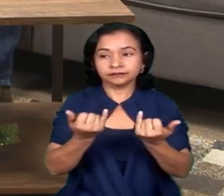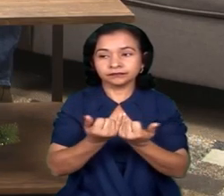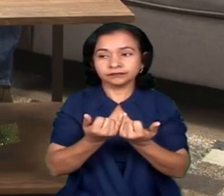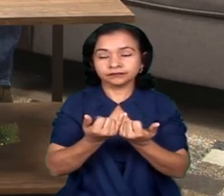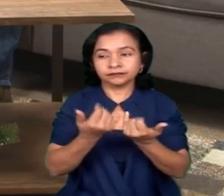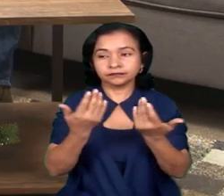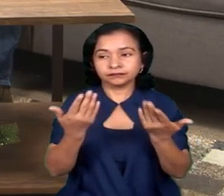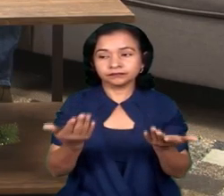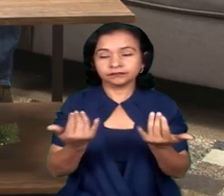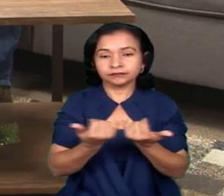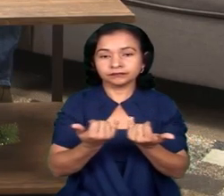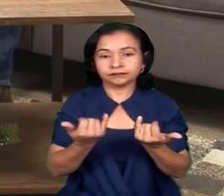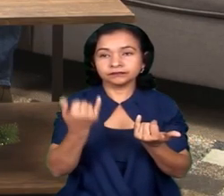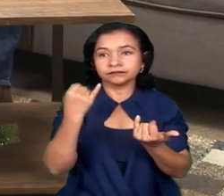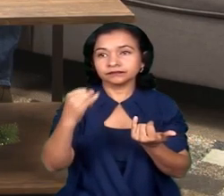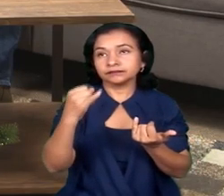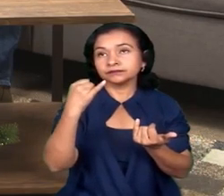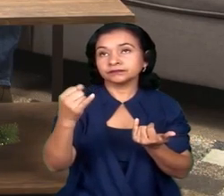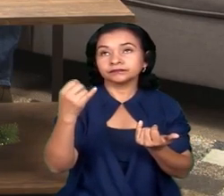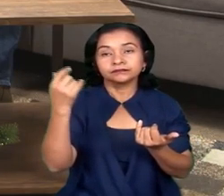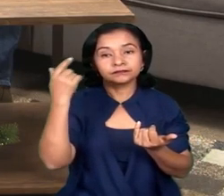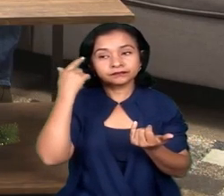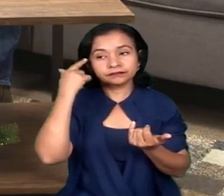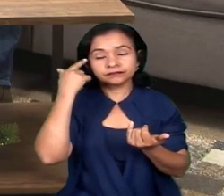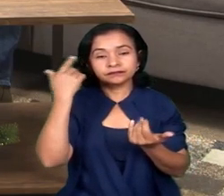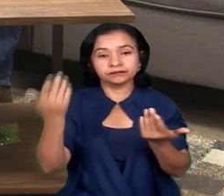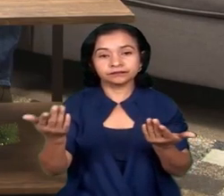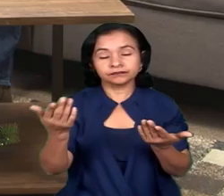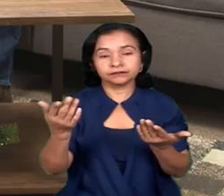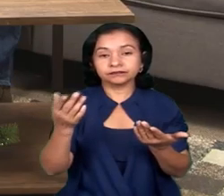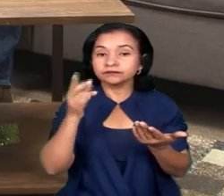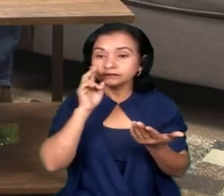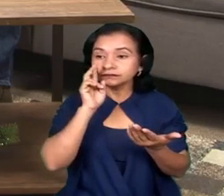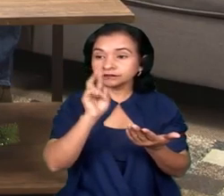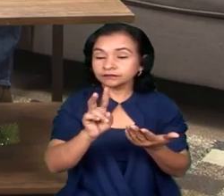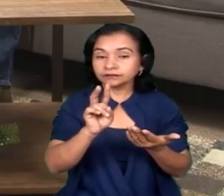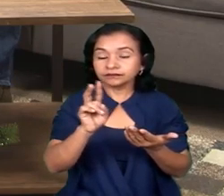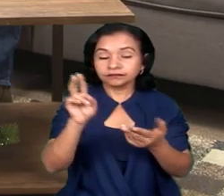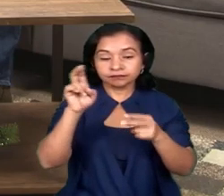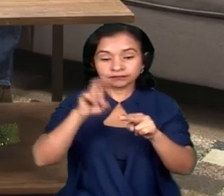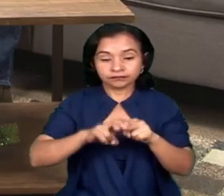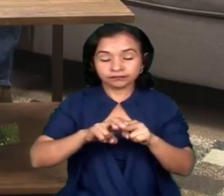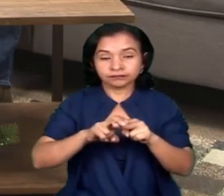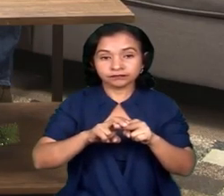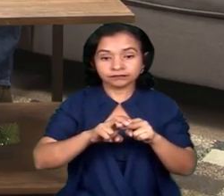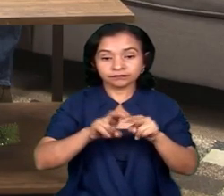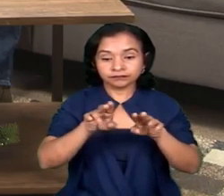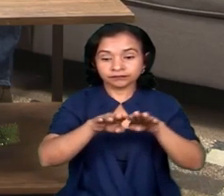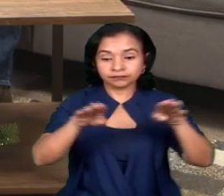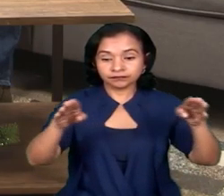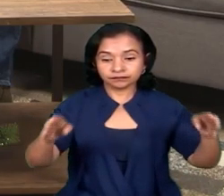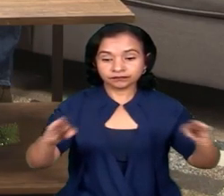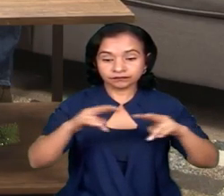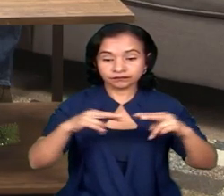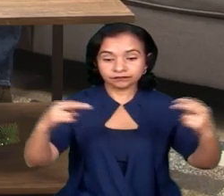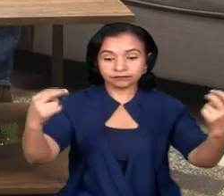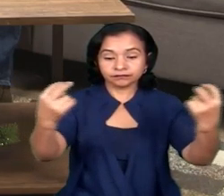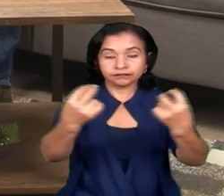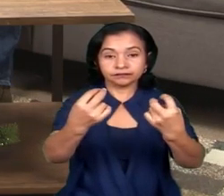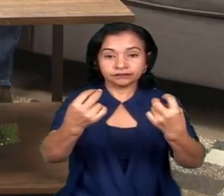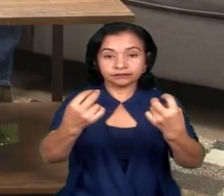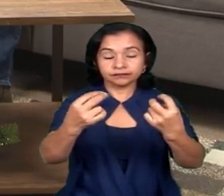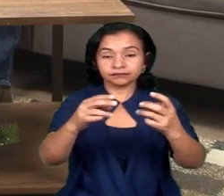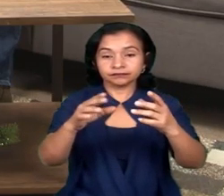plantear en su momento, pero sí creemos de que es vital que nosotros lo sentemos en una mesa técnica con